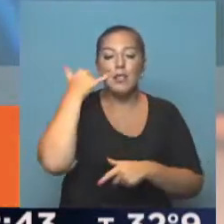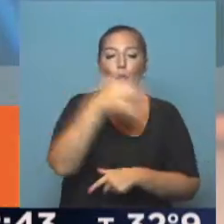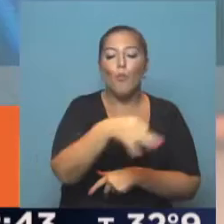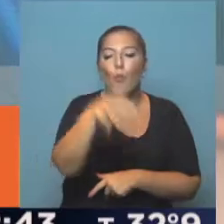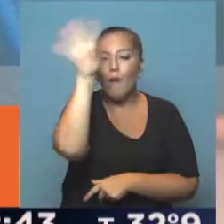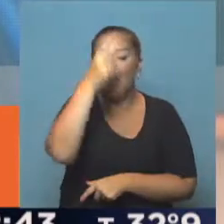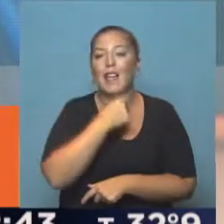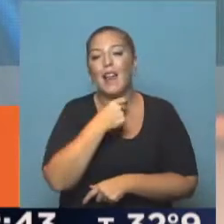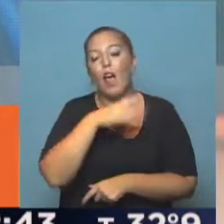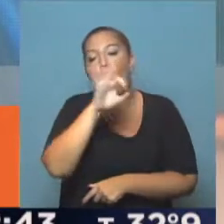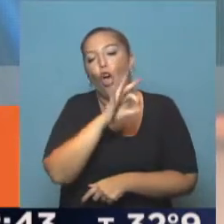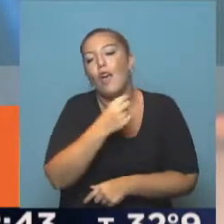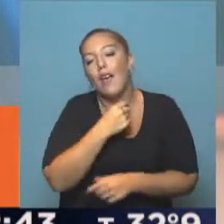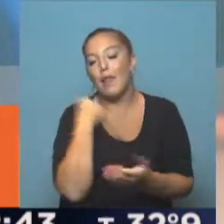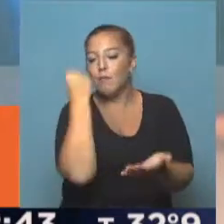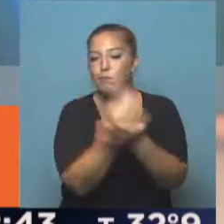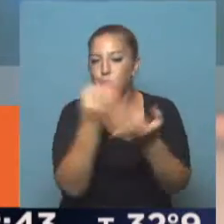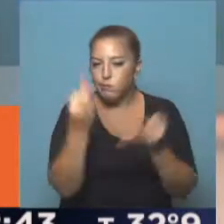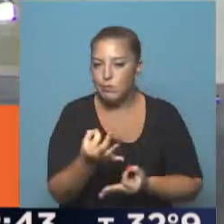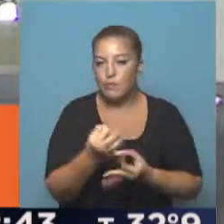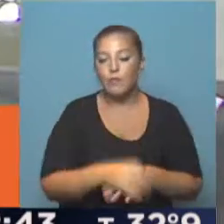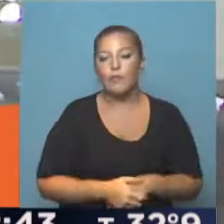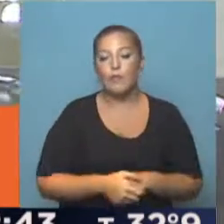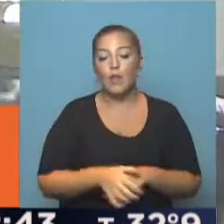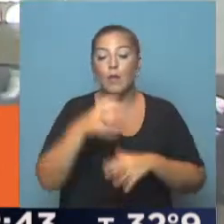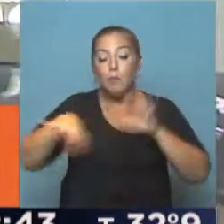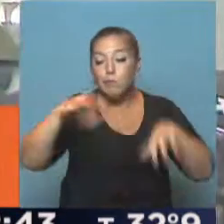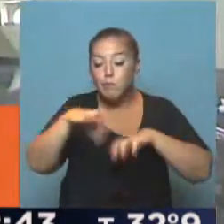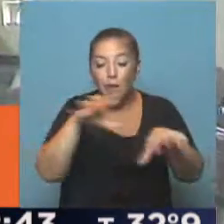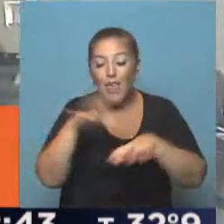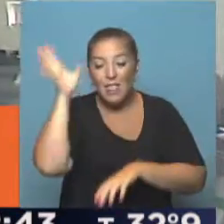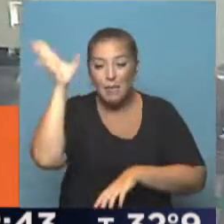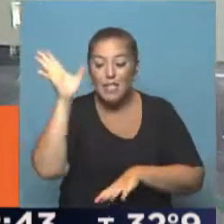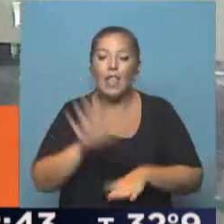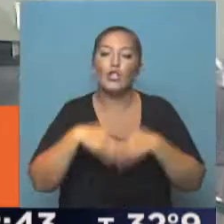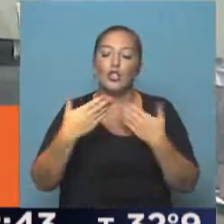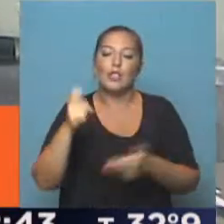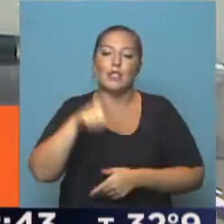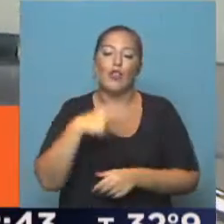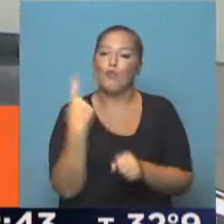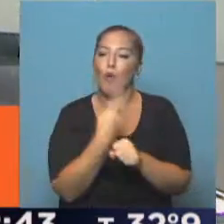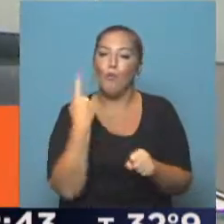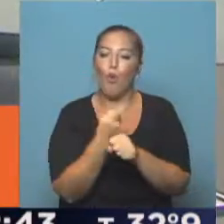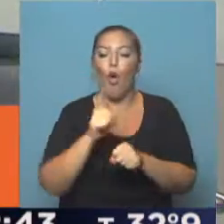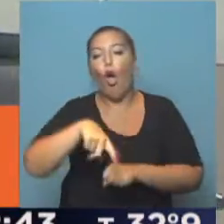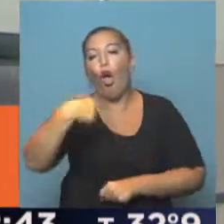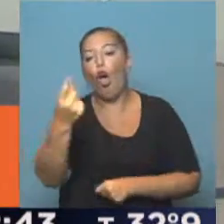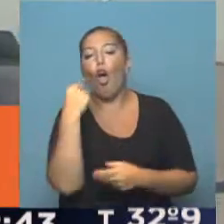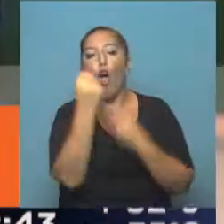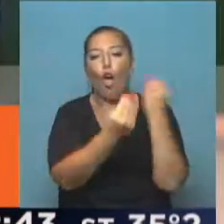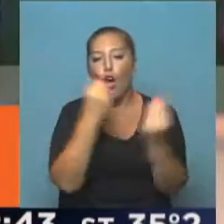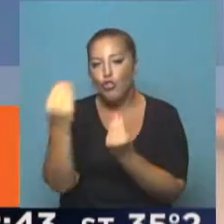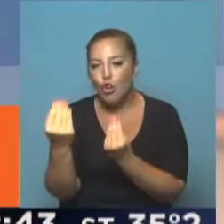originarios, querían o pretendían que ocupara, ¿no? La polarización fue tal que eso no dio posibilidad a que otras